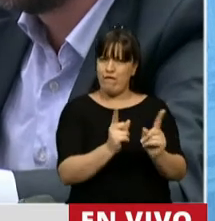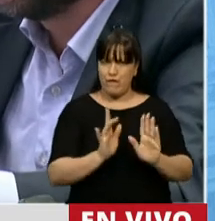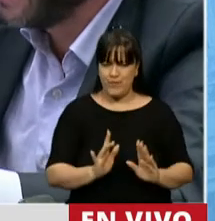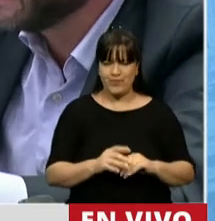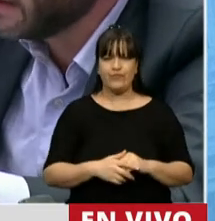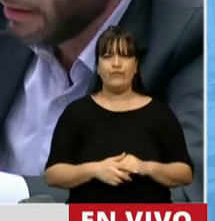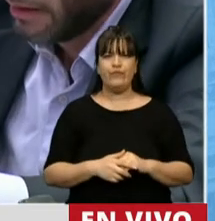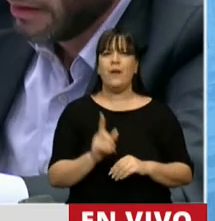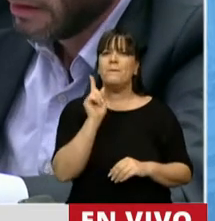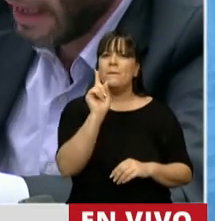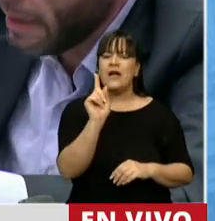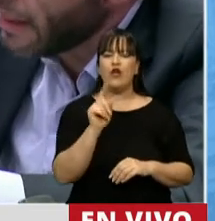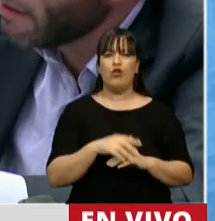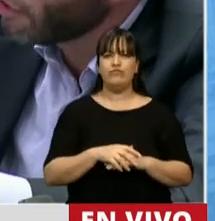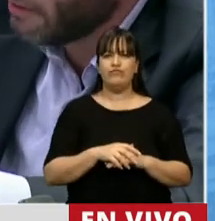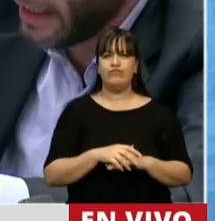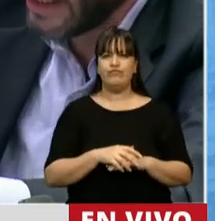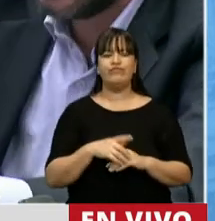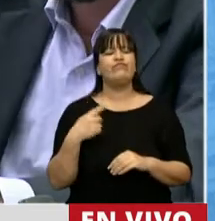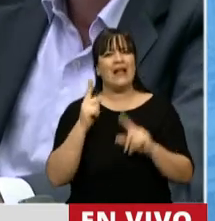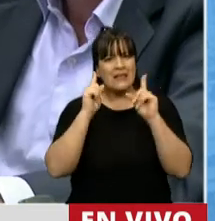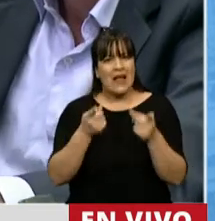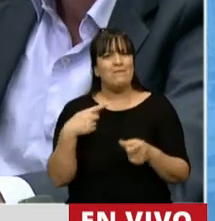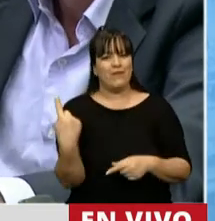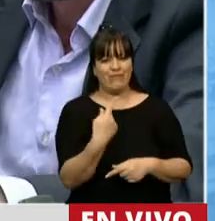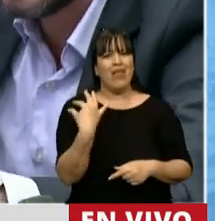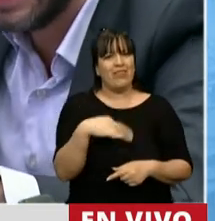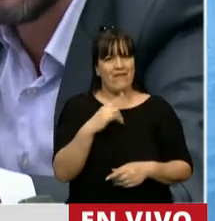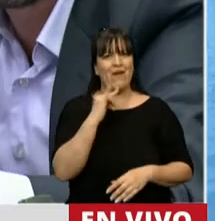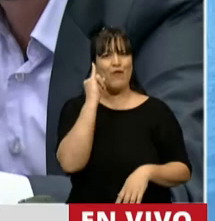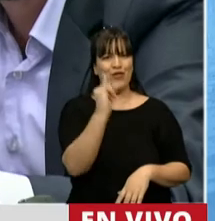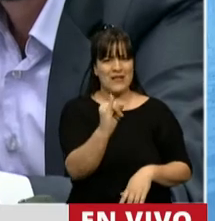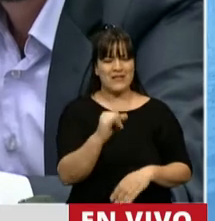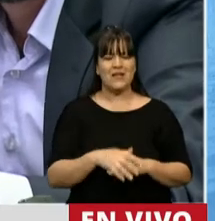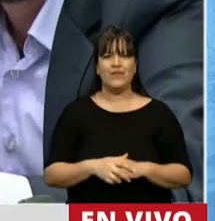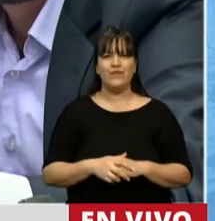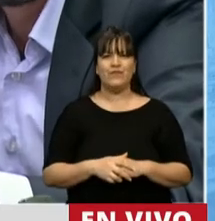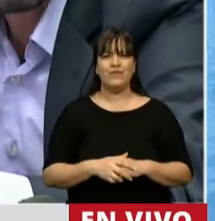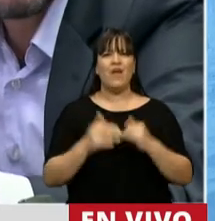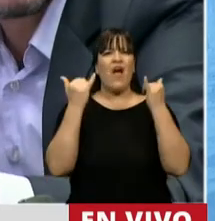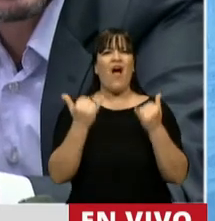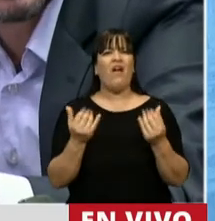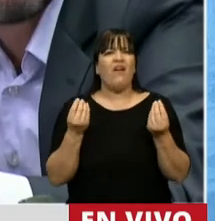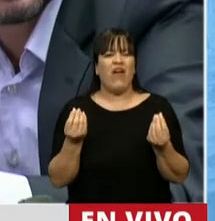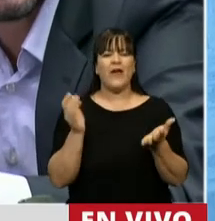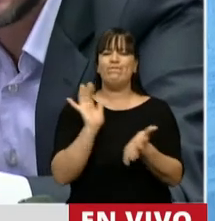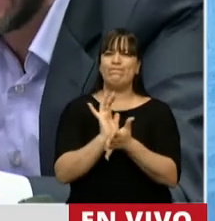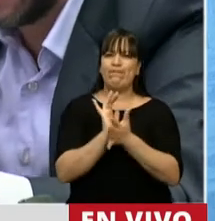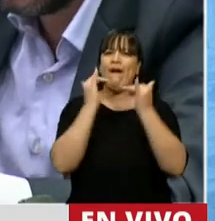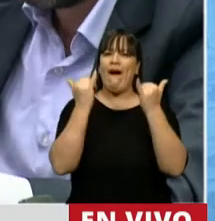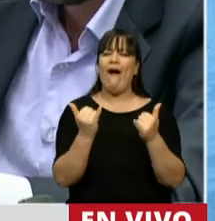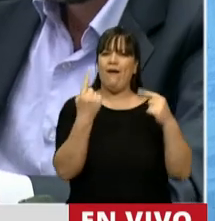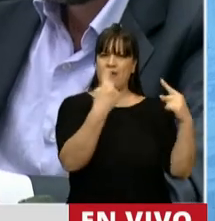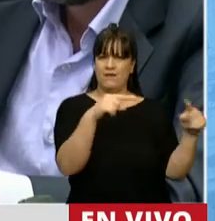Pero ahí también debemos remarcar que tenemos una especie de